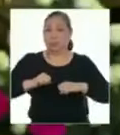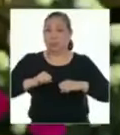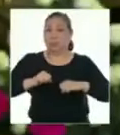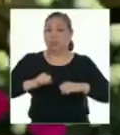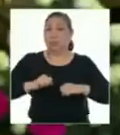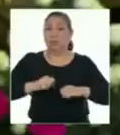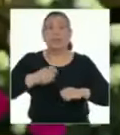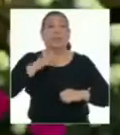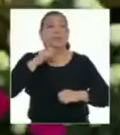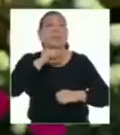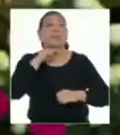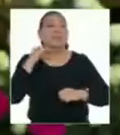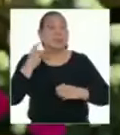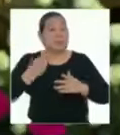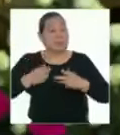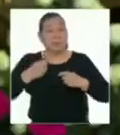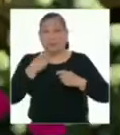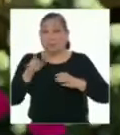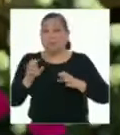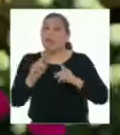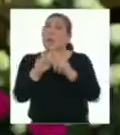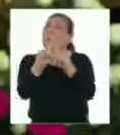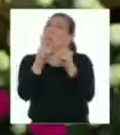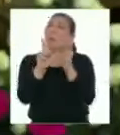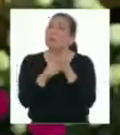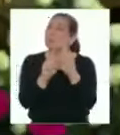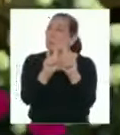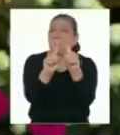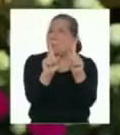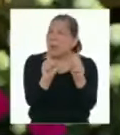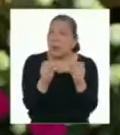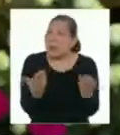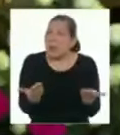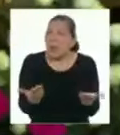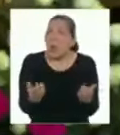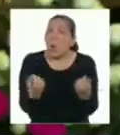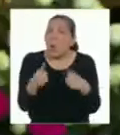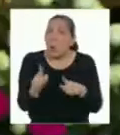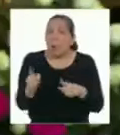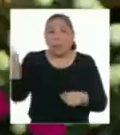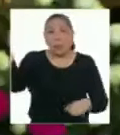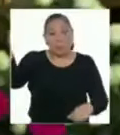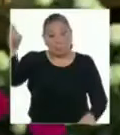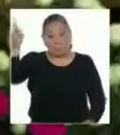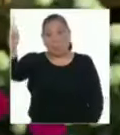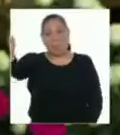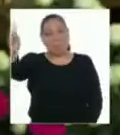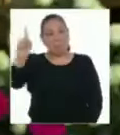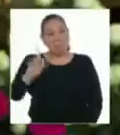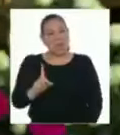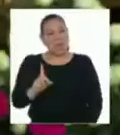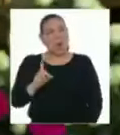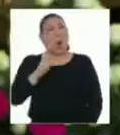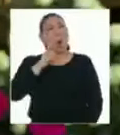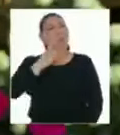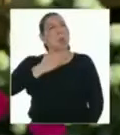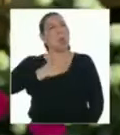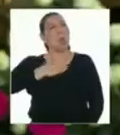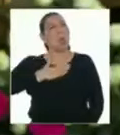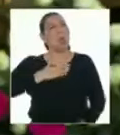de Israel, les hace la pregunta, cuando vuelve el dueño de la viña, ¿qué hará con